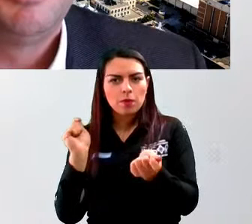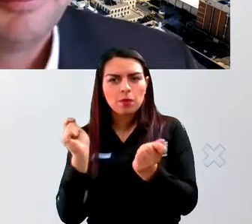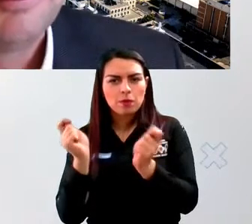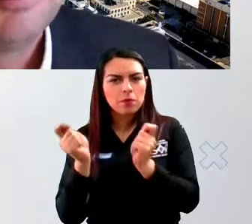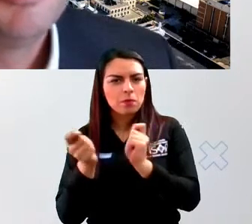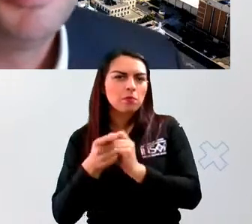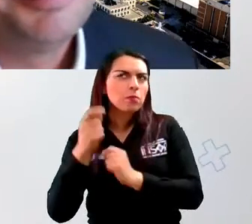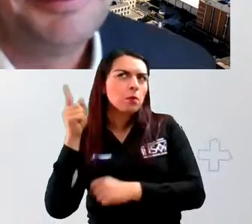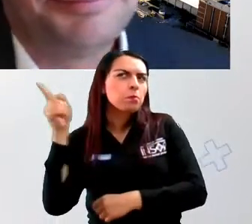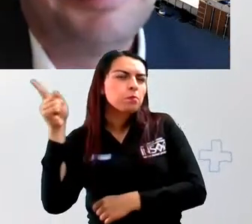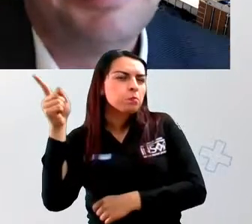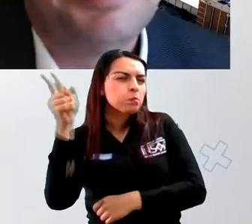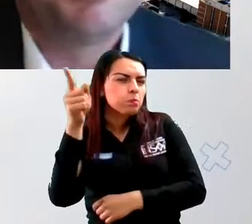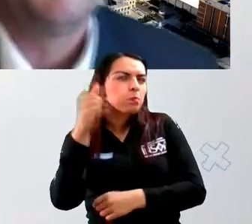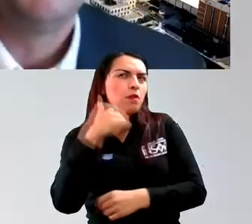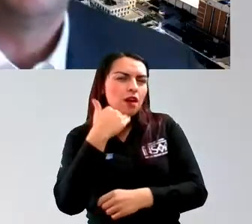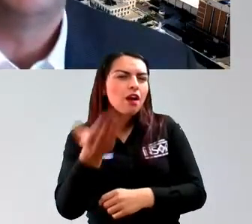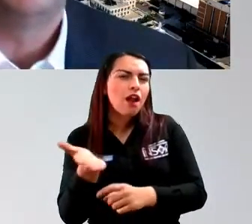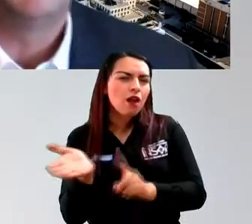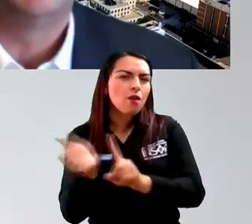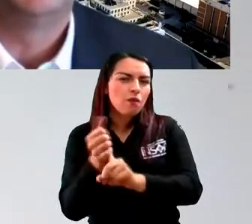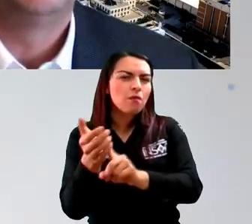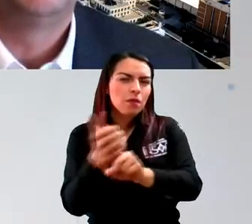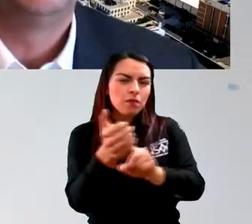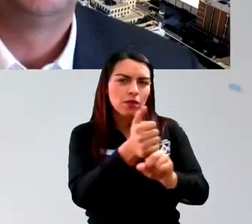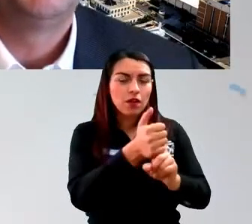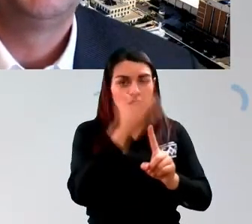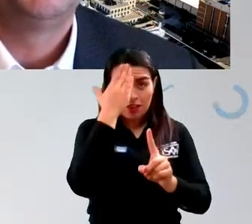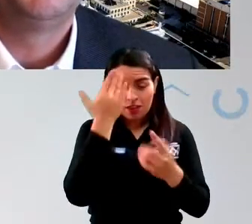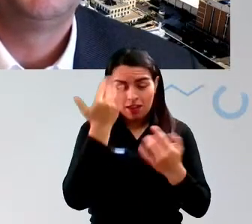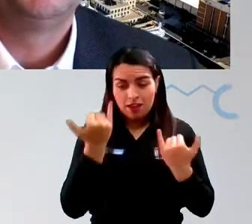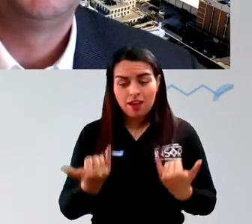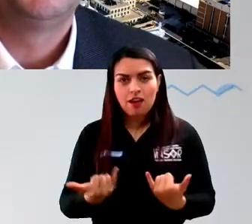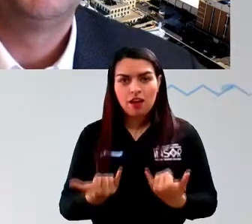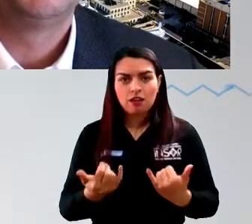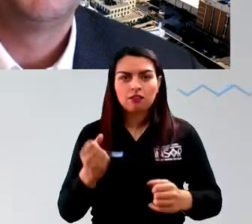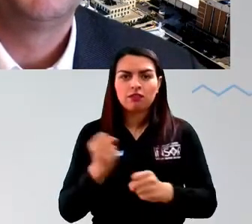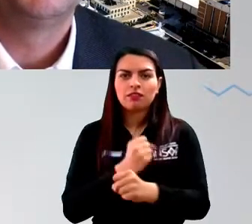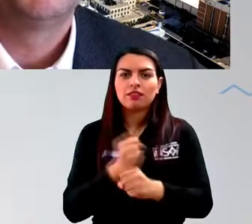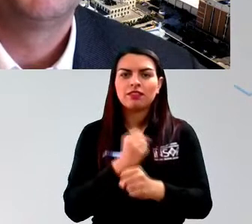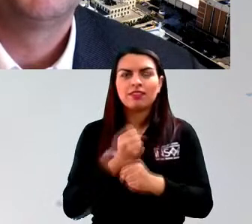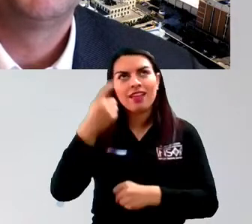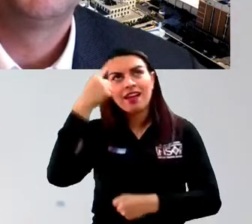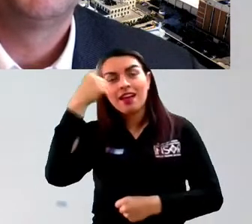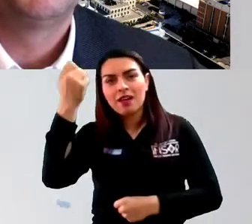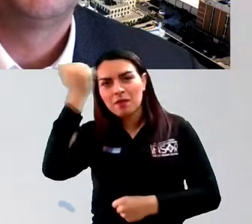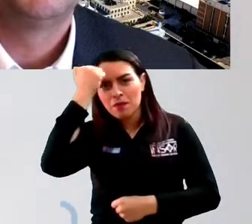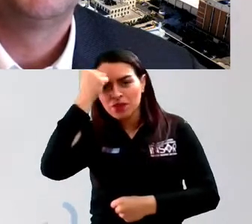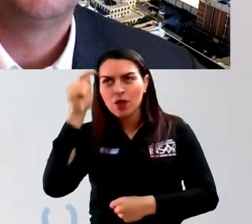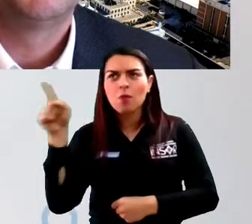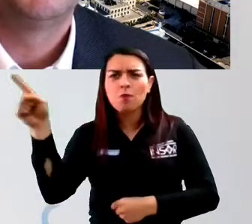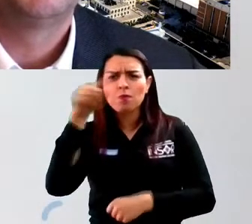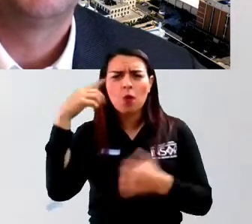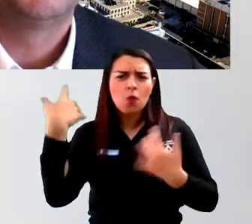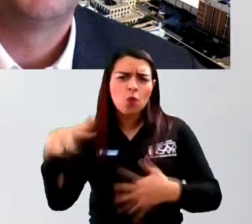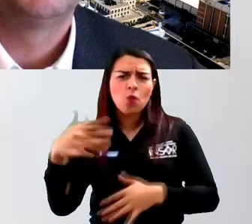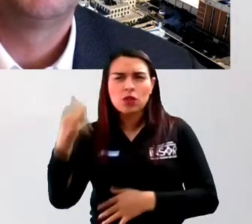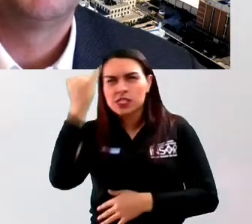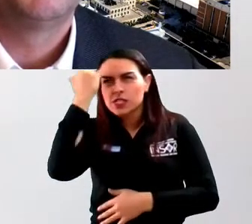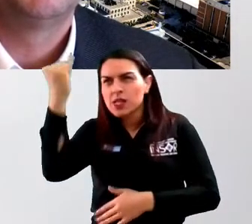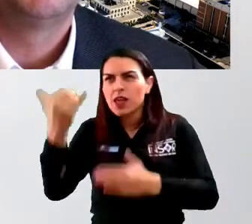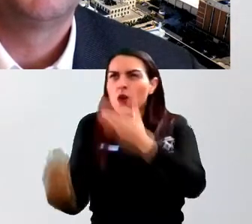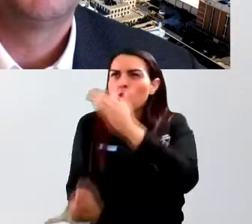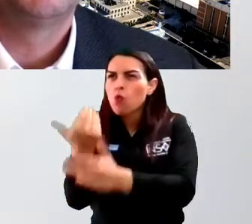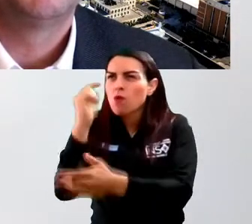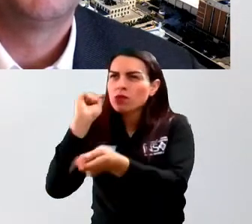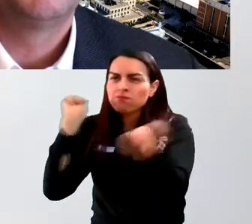logrando. Ahorita que hemos pasado de trabajar con los profesores innovadores, los que están muy motivados a cambiar,